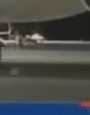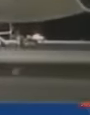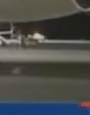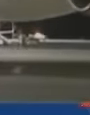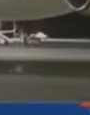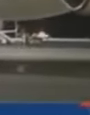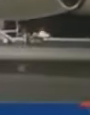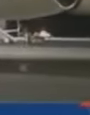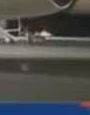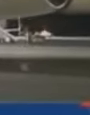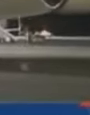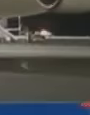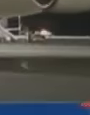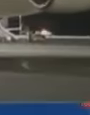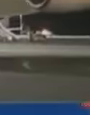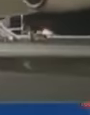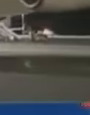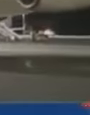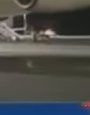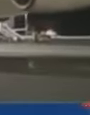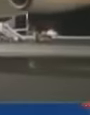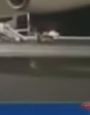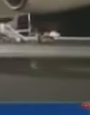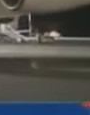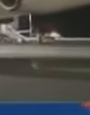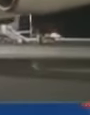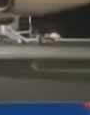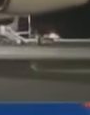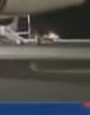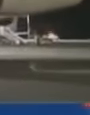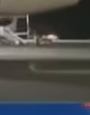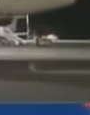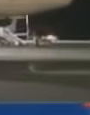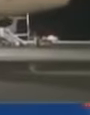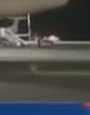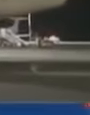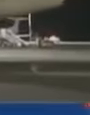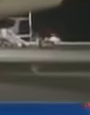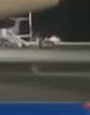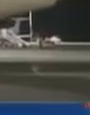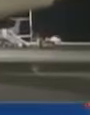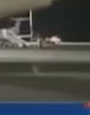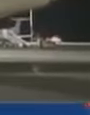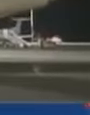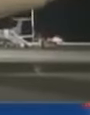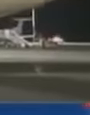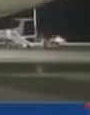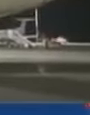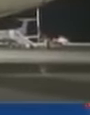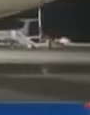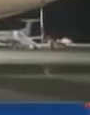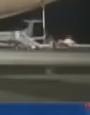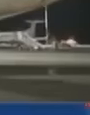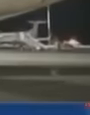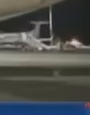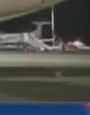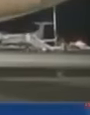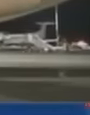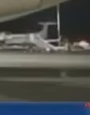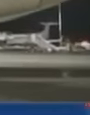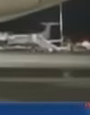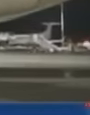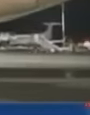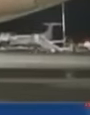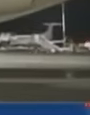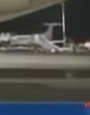16ª cumbre de los BRICS que se lleva a cabo en esta ciudad, en la Federación de Rusia. Continúa llegando